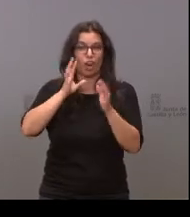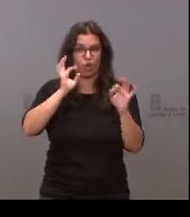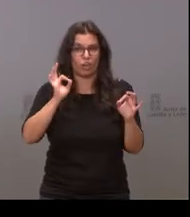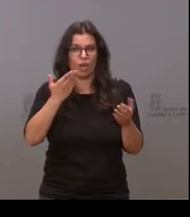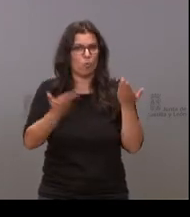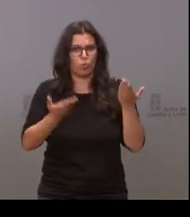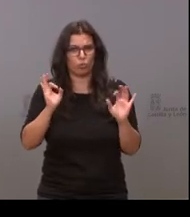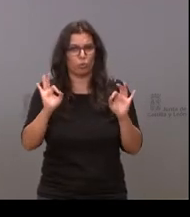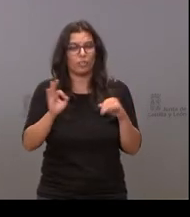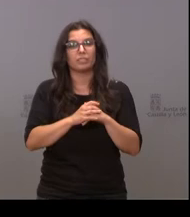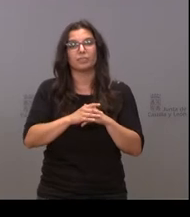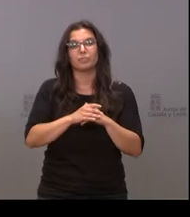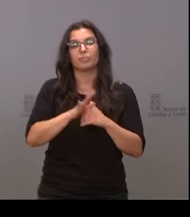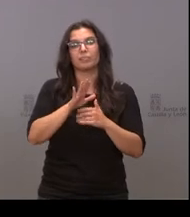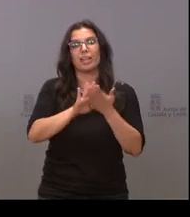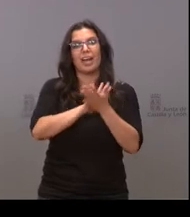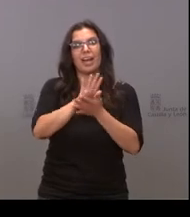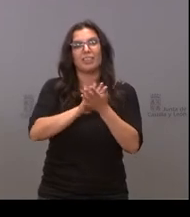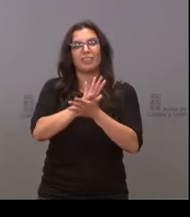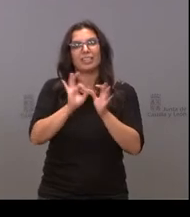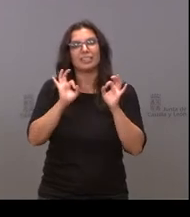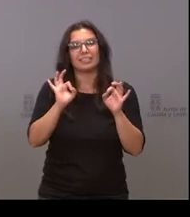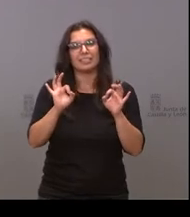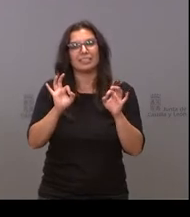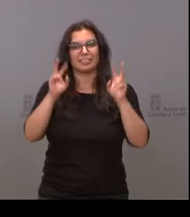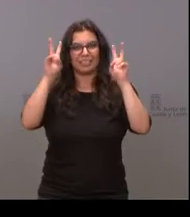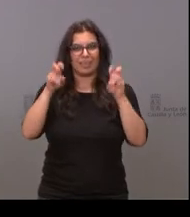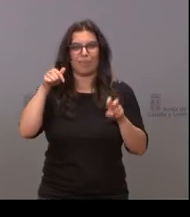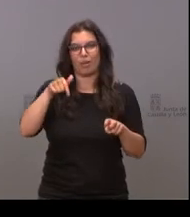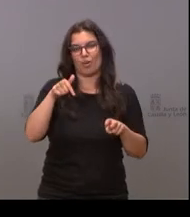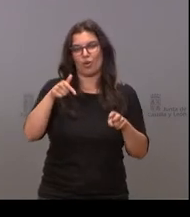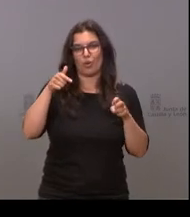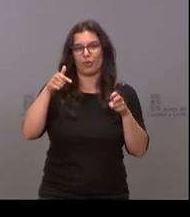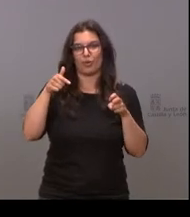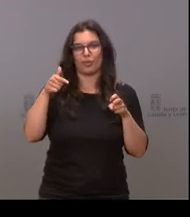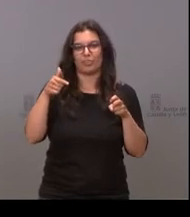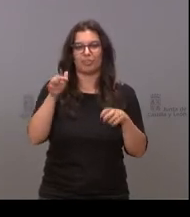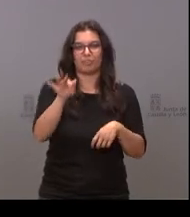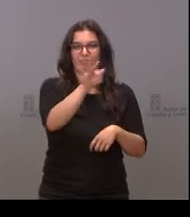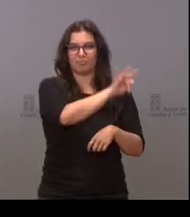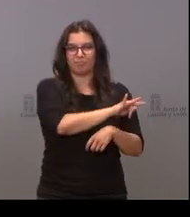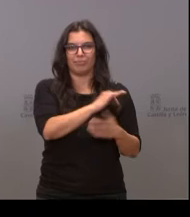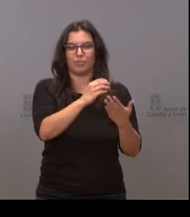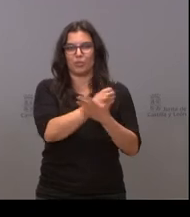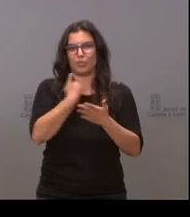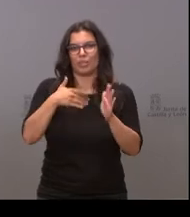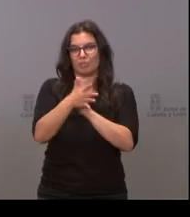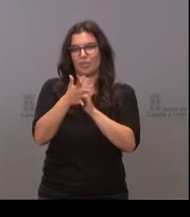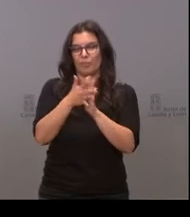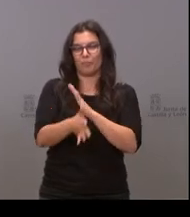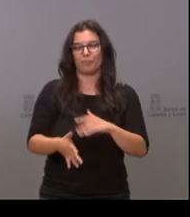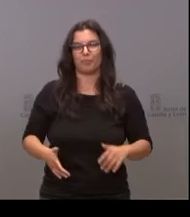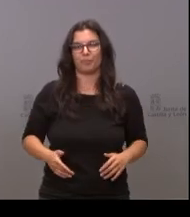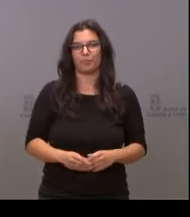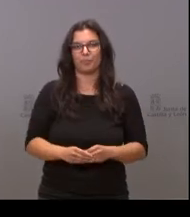vamos a hablar del asunto que quienes me han precedido en el uso de la palabra han explicado